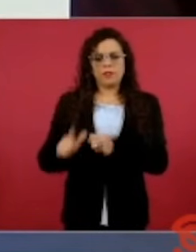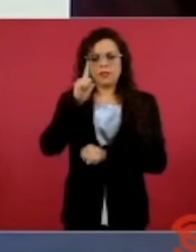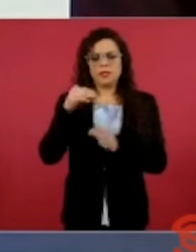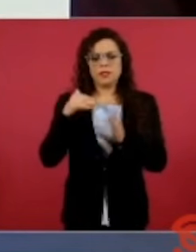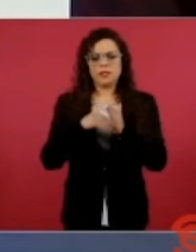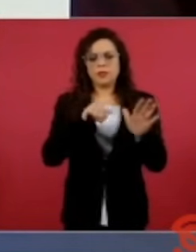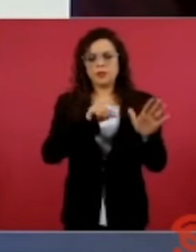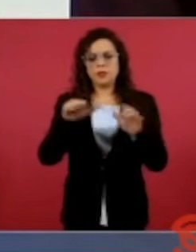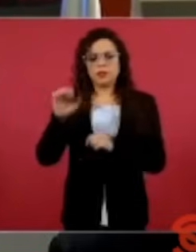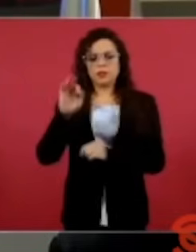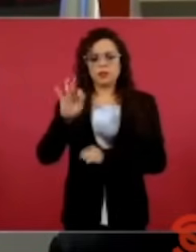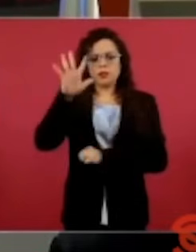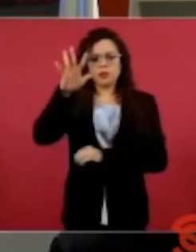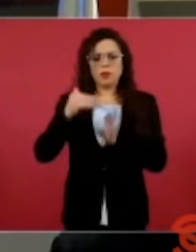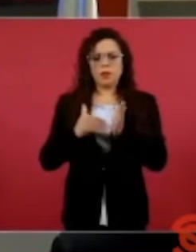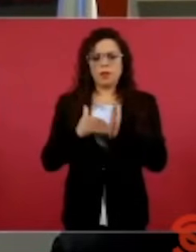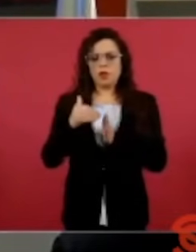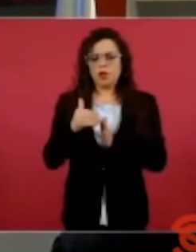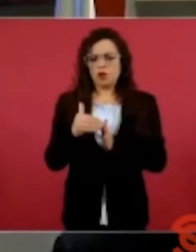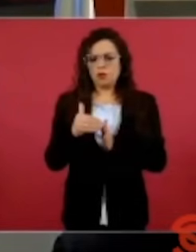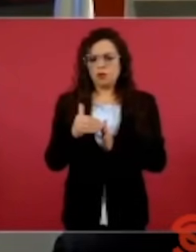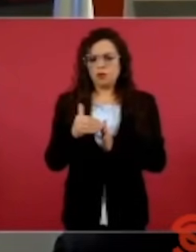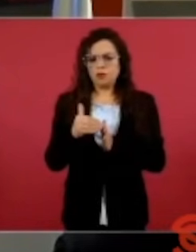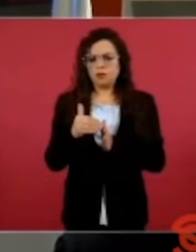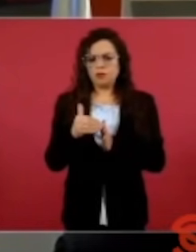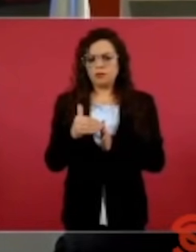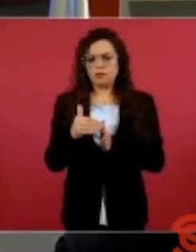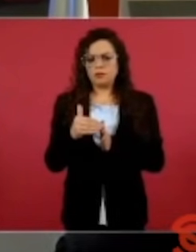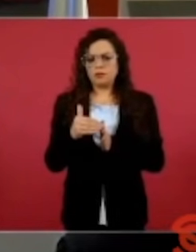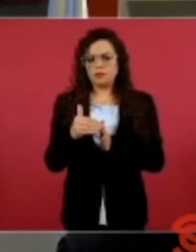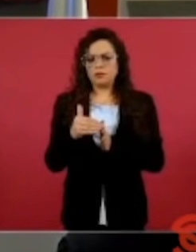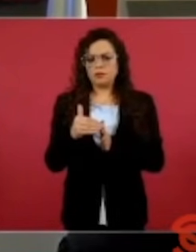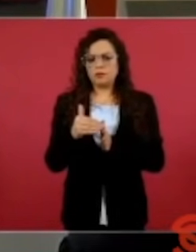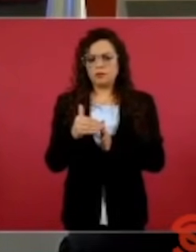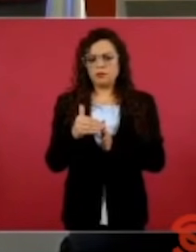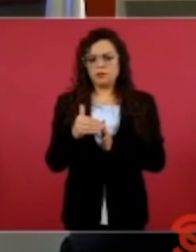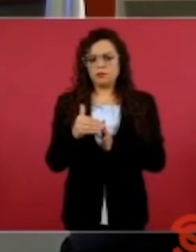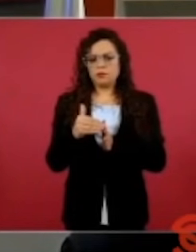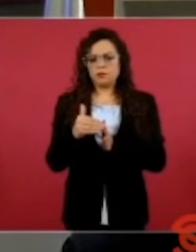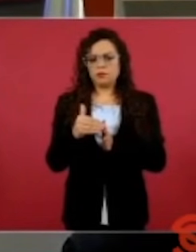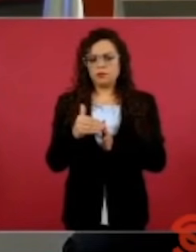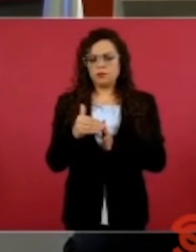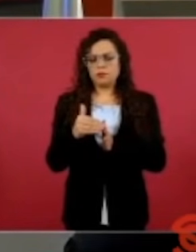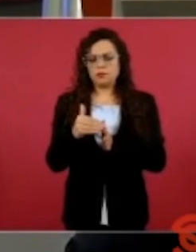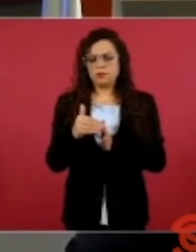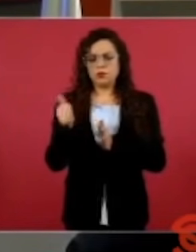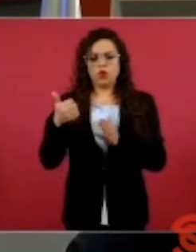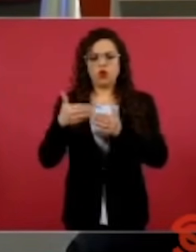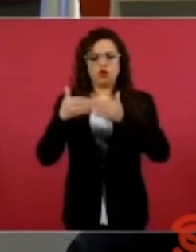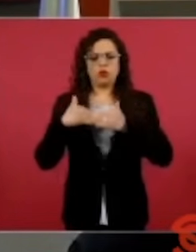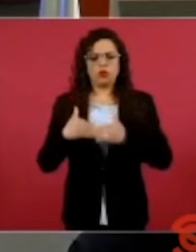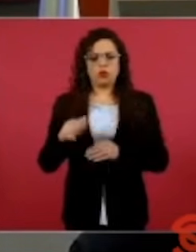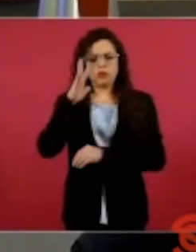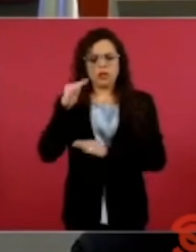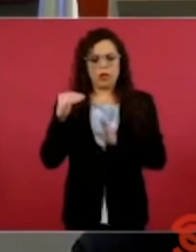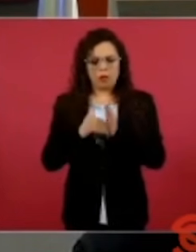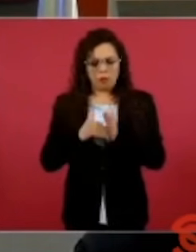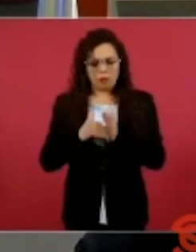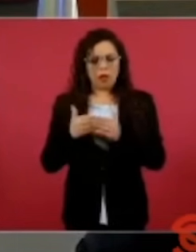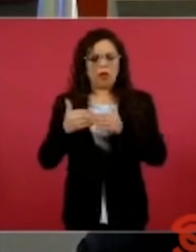7645 millones una cedera 5693 una